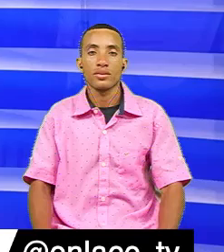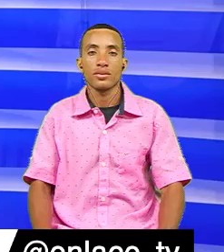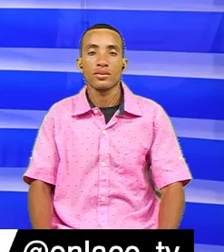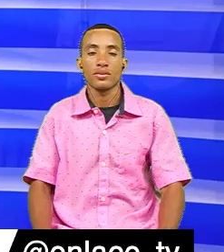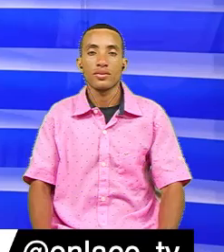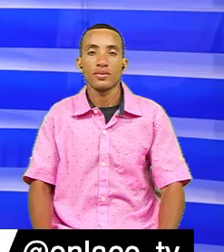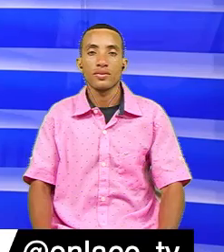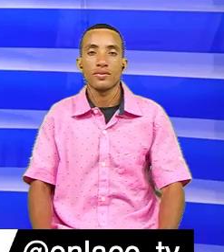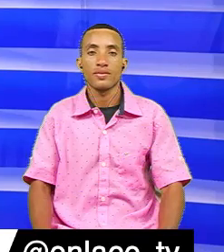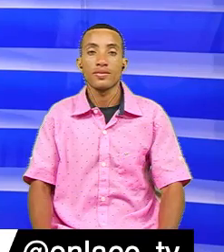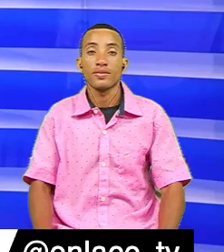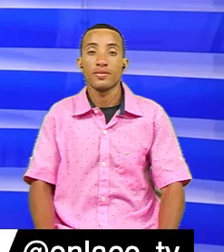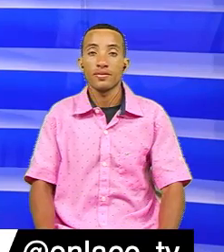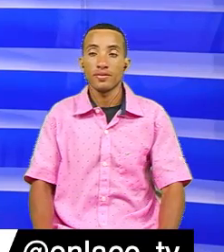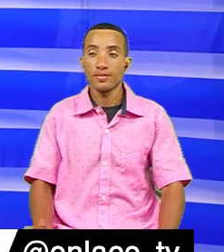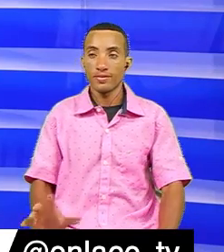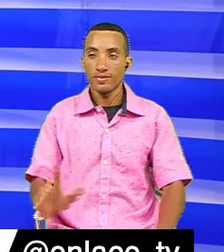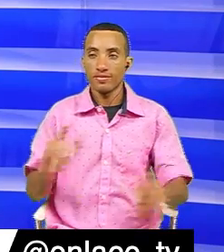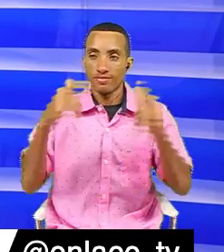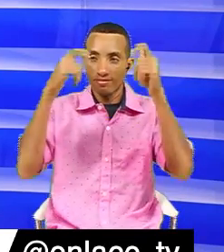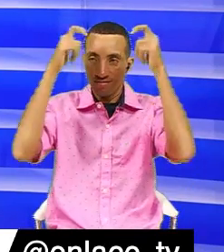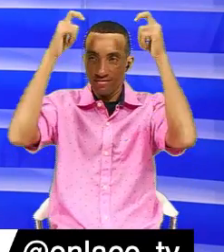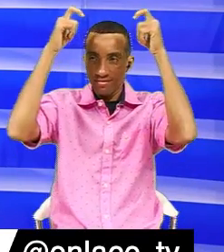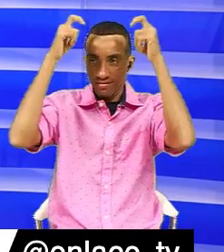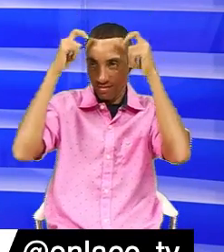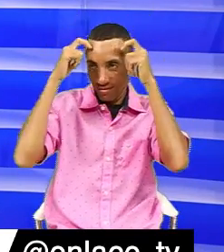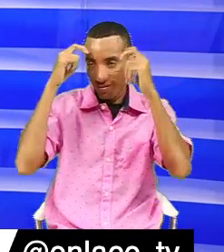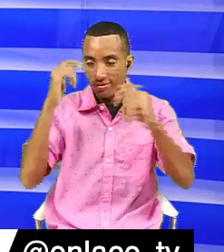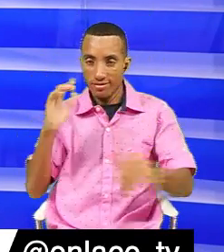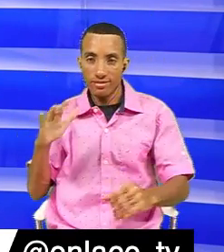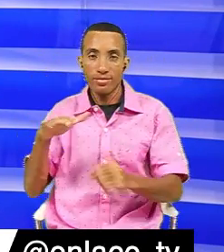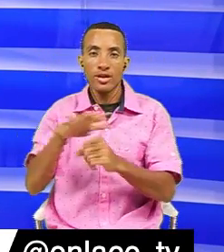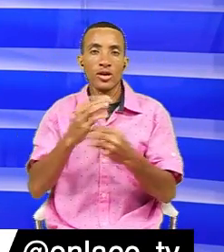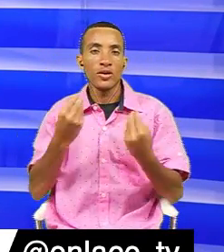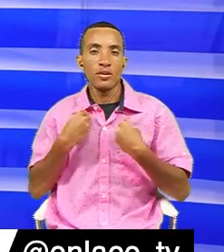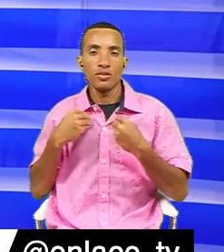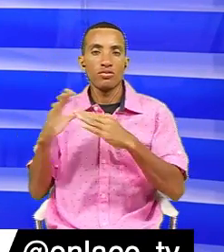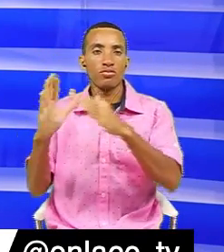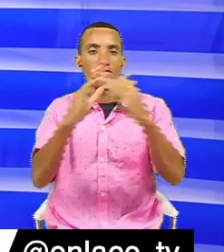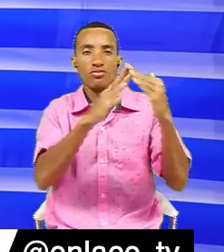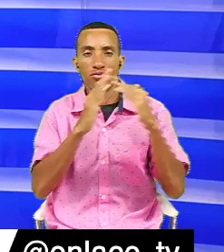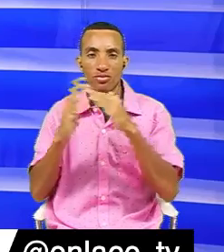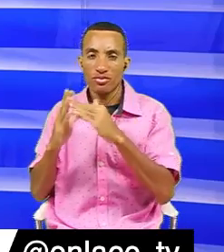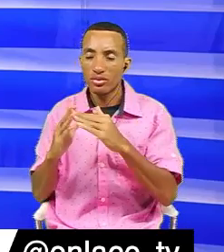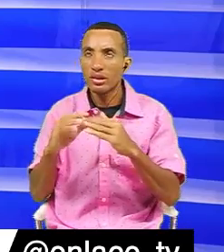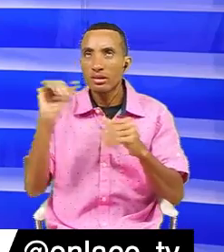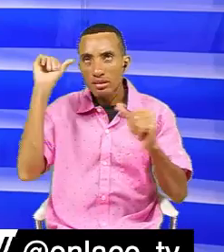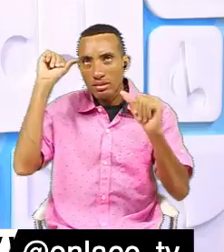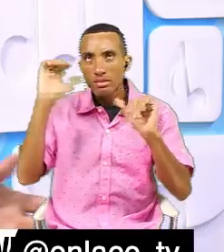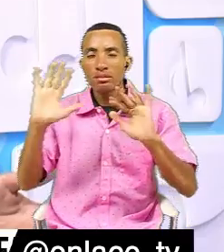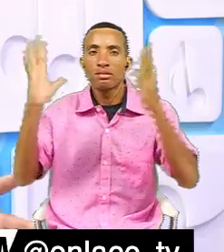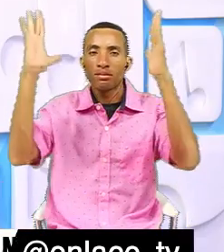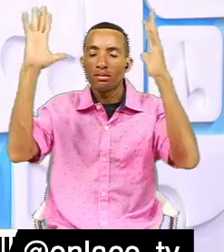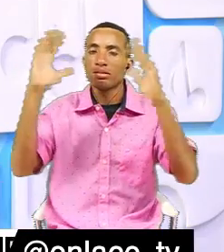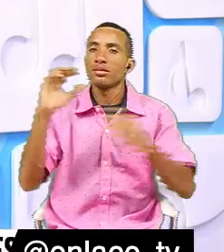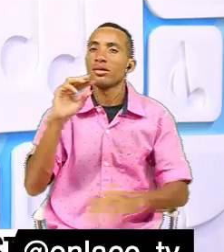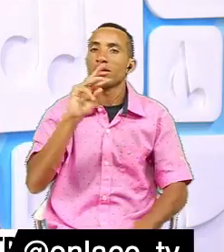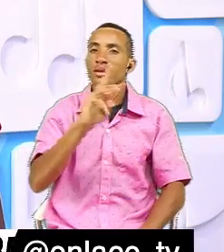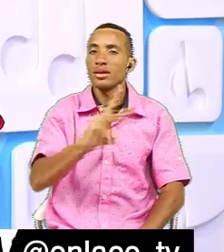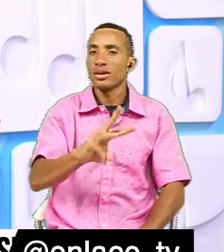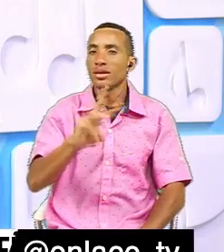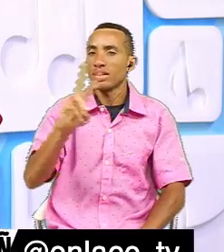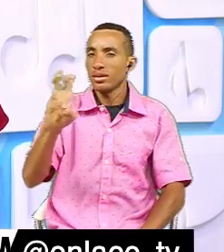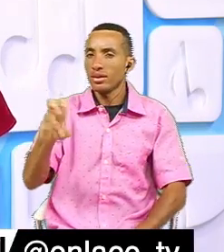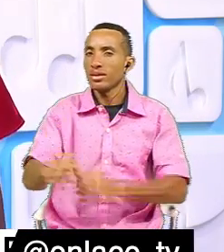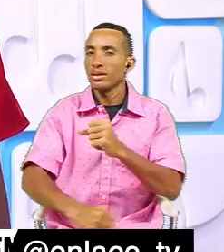Y con un reinado, los habitantes del barrio 20 de julio celebraron 37 años de vida municipal en el sector de la